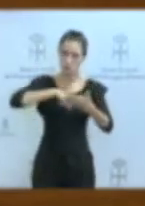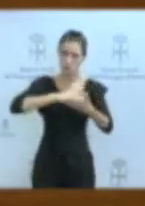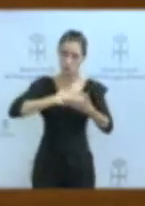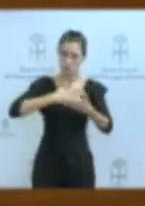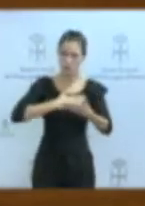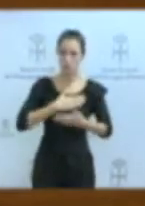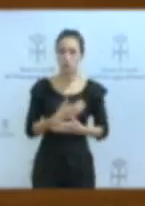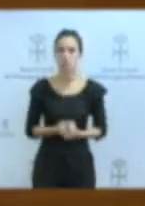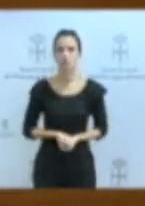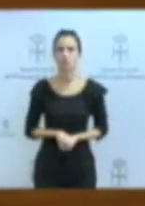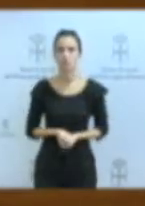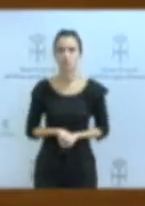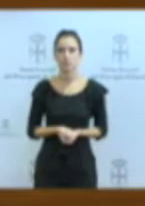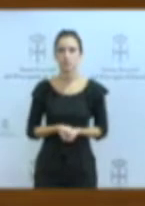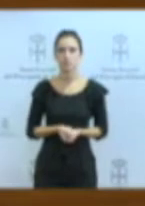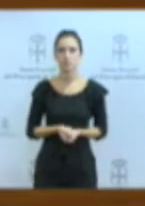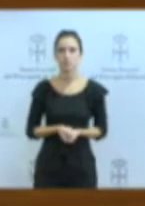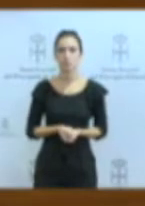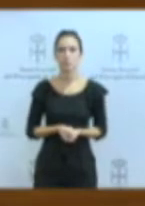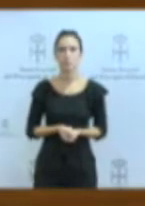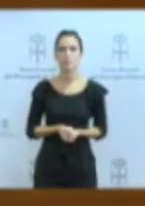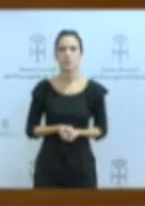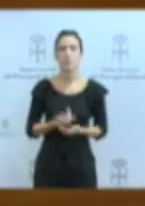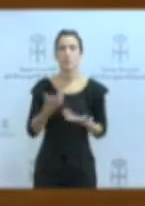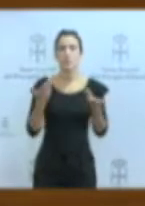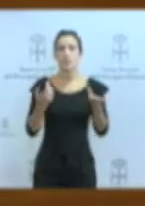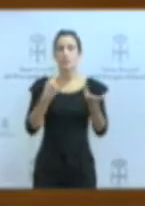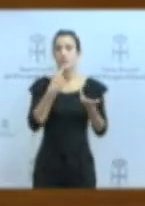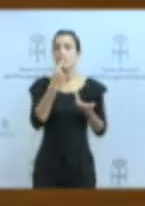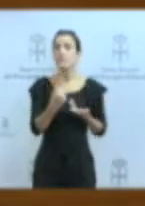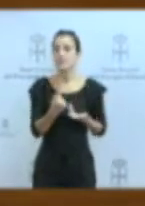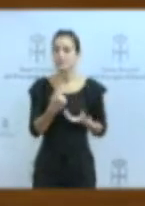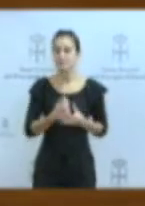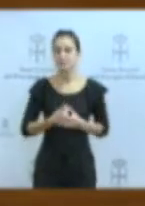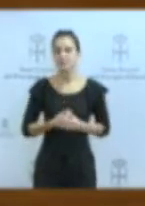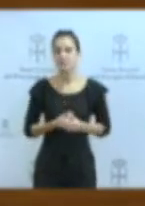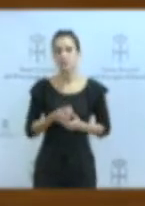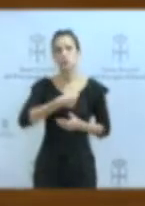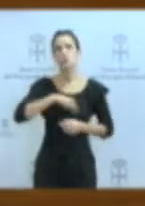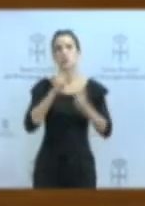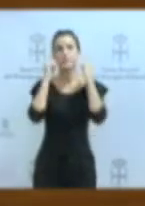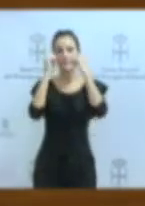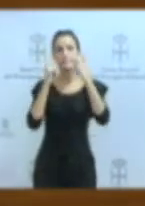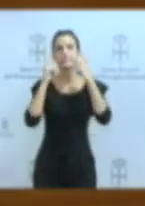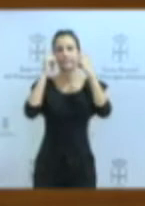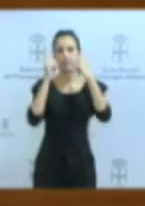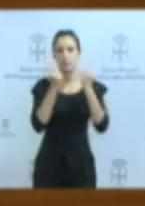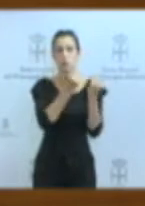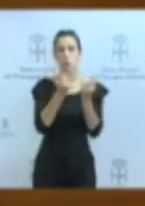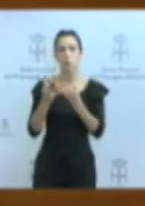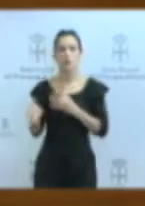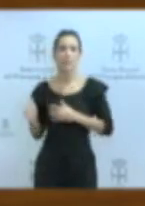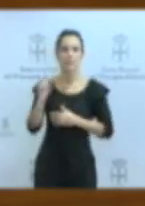como decía, que hemos tratado de implementar un número de vuelos, una frecuencia horaria,